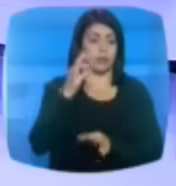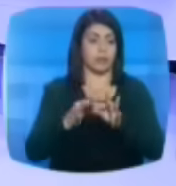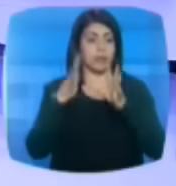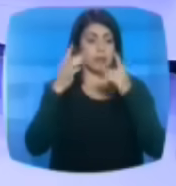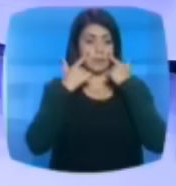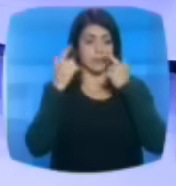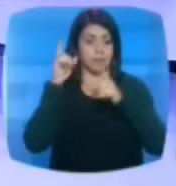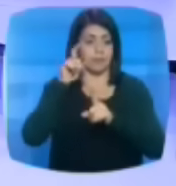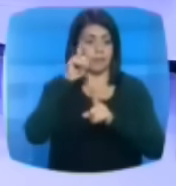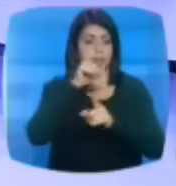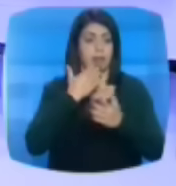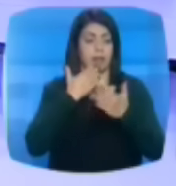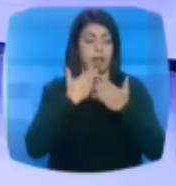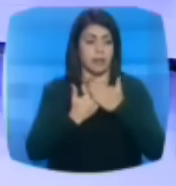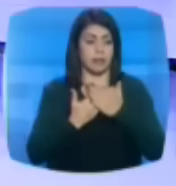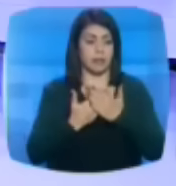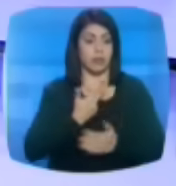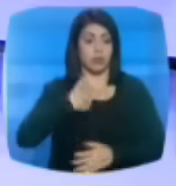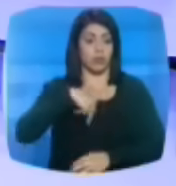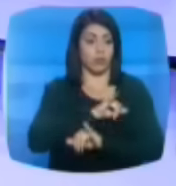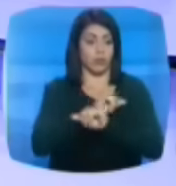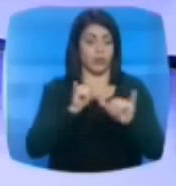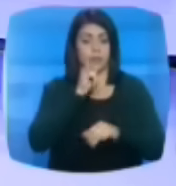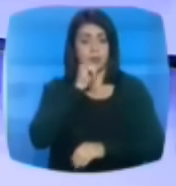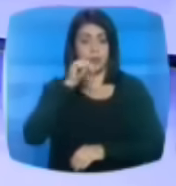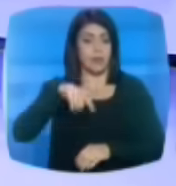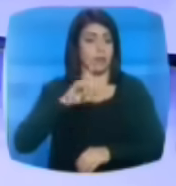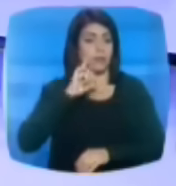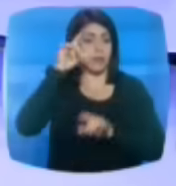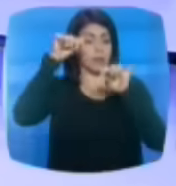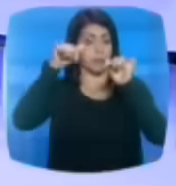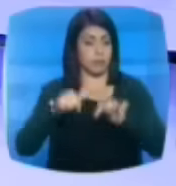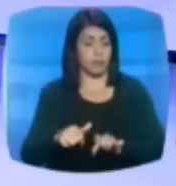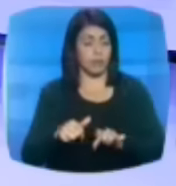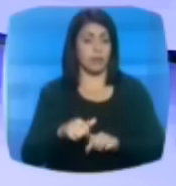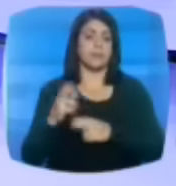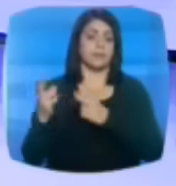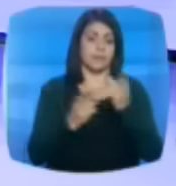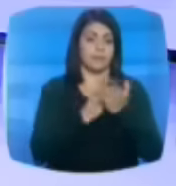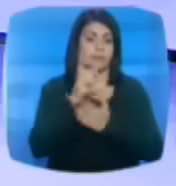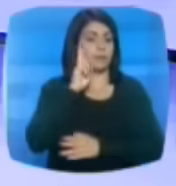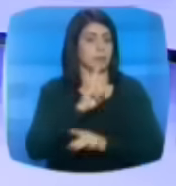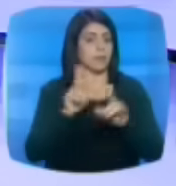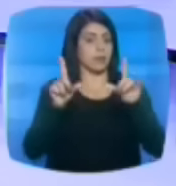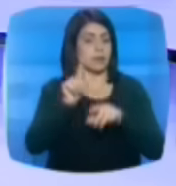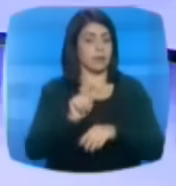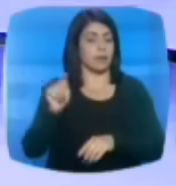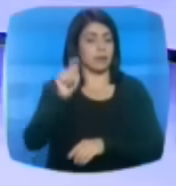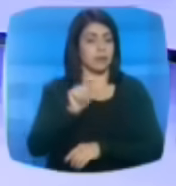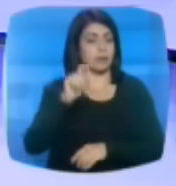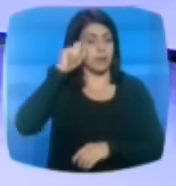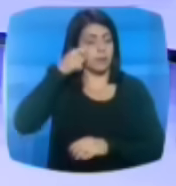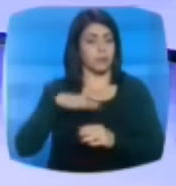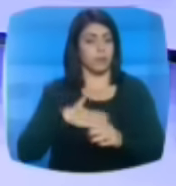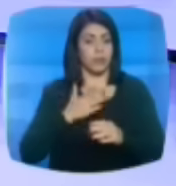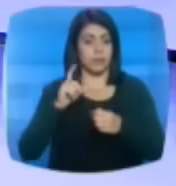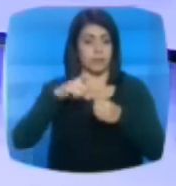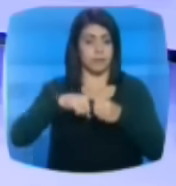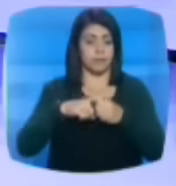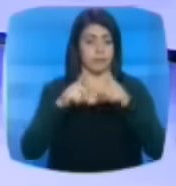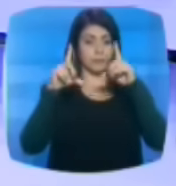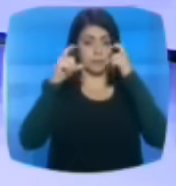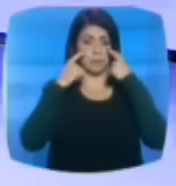esa masterclass. Gracias a ti. Nosotros de esta manera finalizamos las informaciones de arte y espectáculos en lo actual. Los invito a continuar en sintonía de Televen. Recuerden seguirme